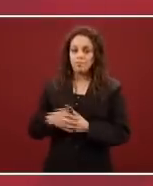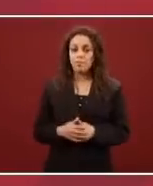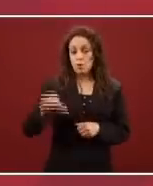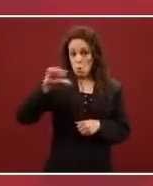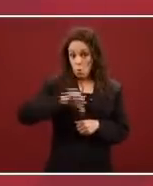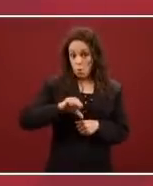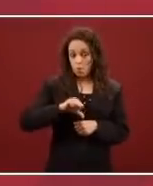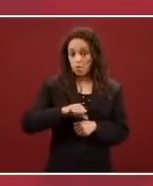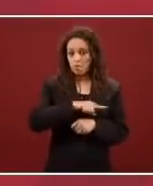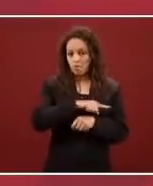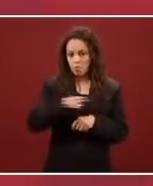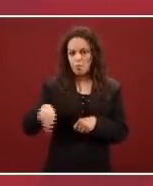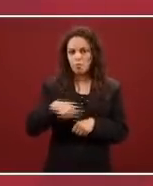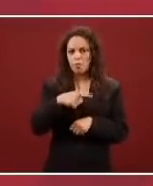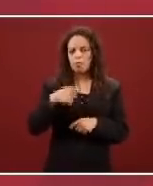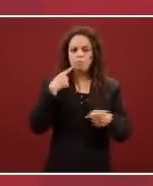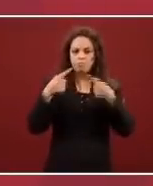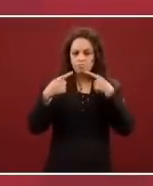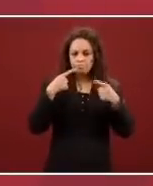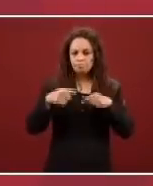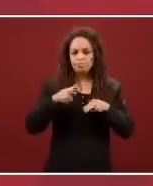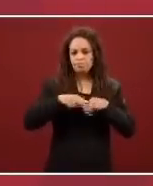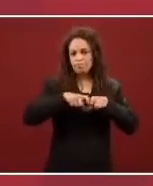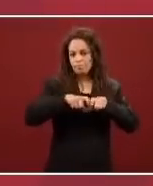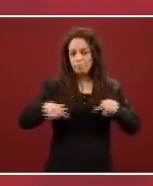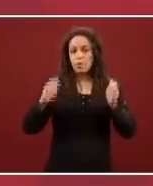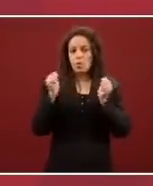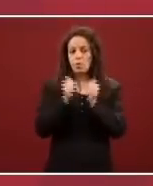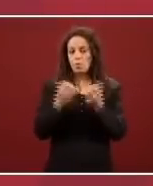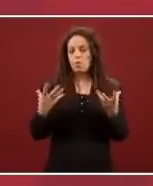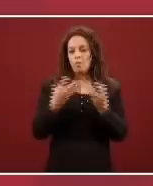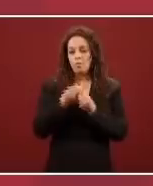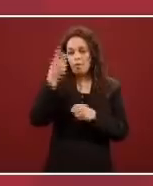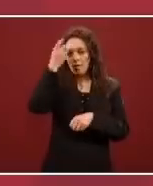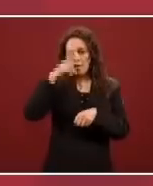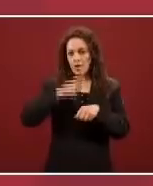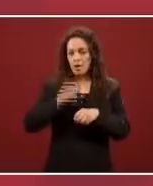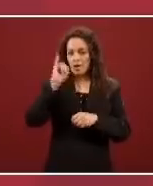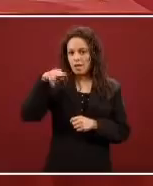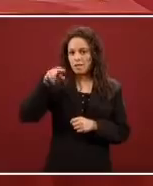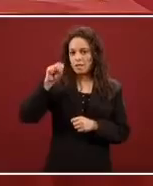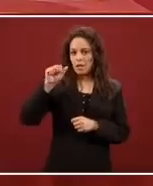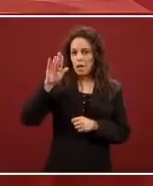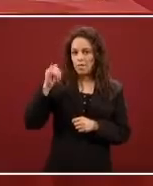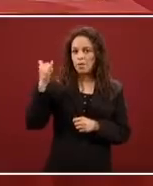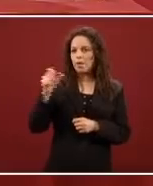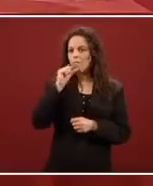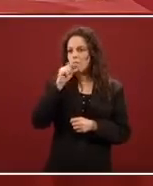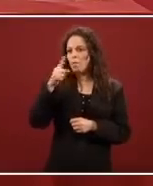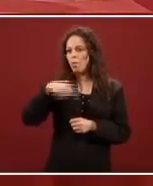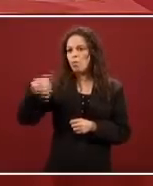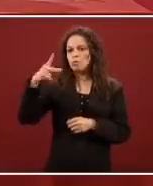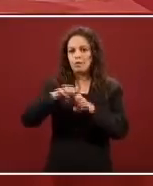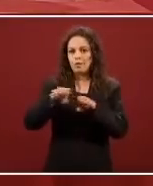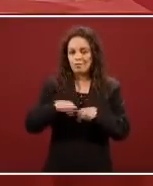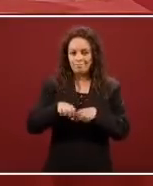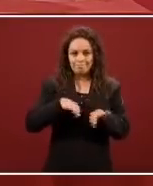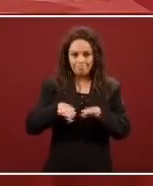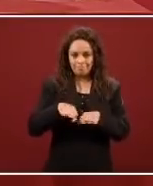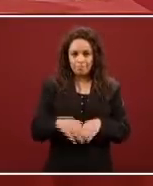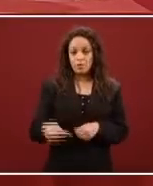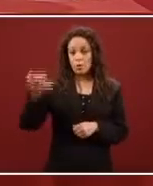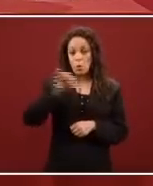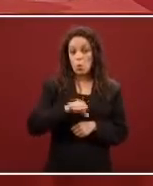trabajo con el director del INSABI, estuvimos también con algunos de sus colaboradores, en donde el día de hoy